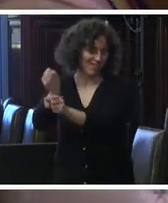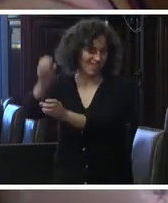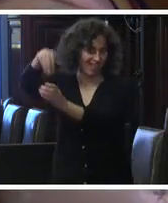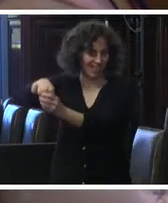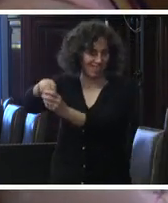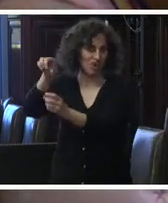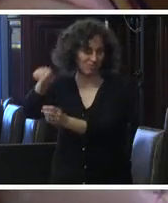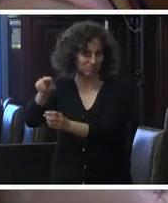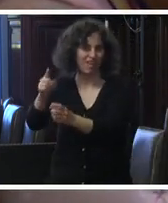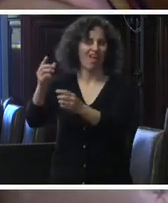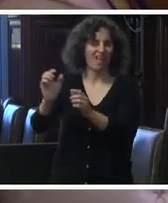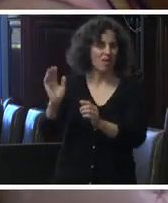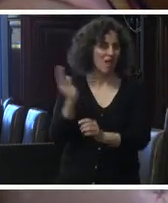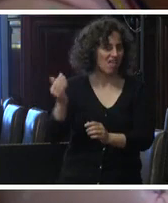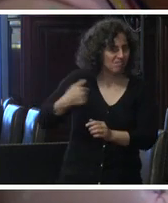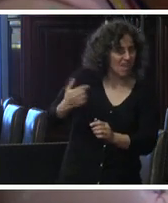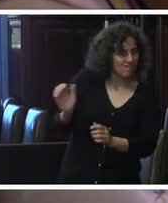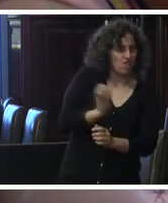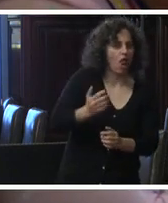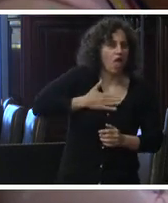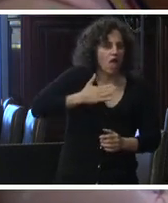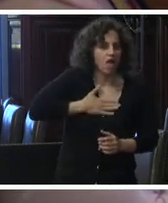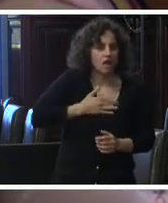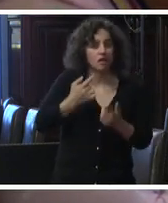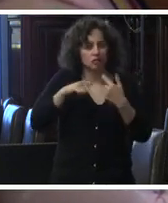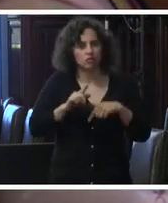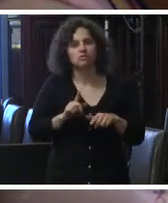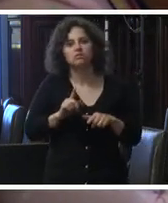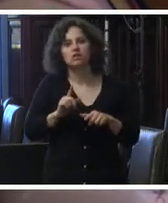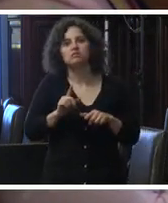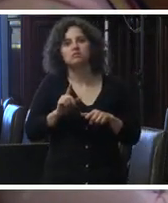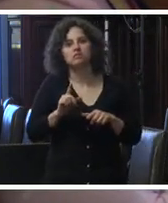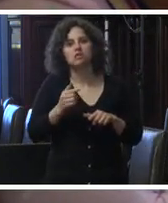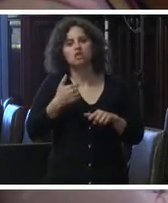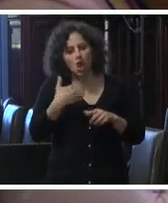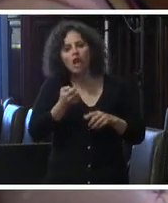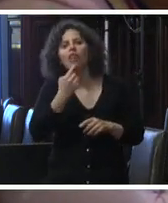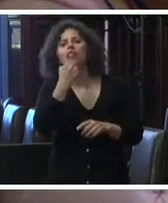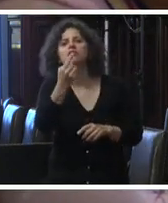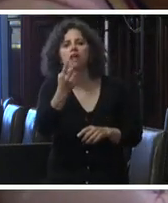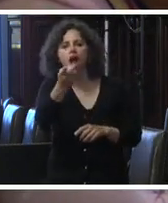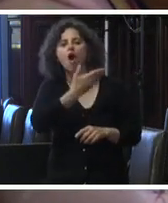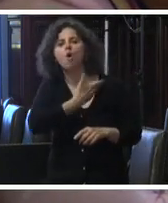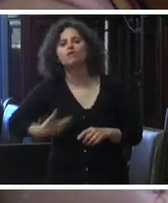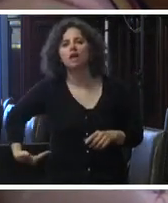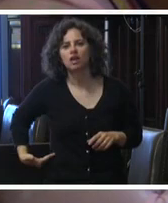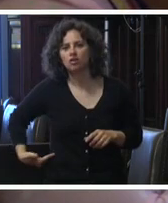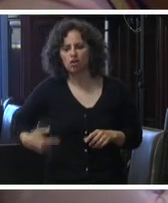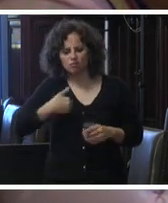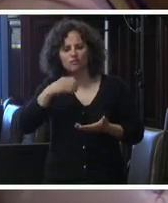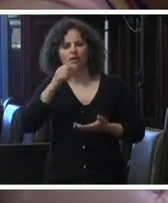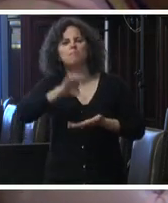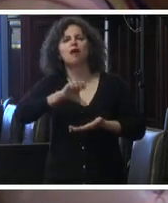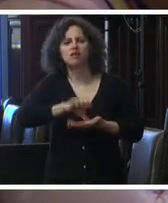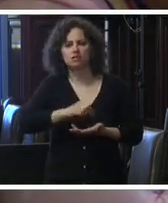trabajan. Entonces, ¿no? ¿Qué decirle al gobierno de mi